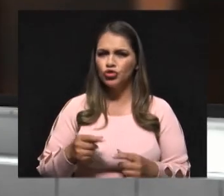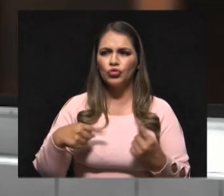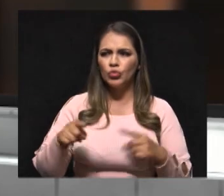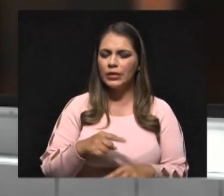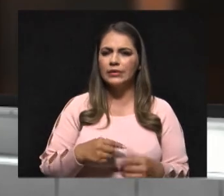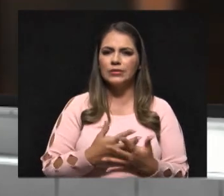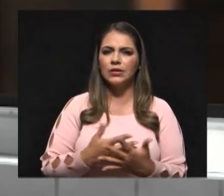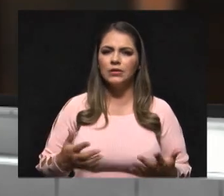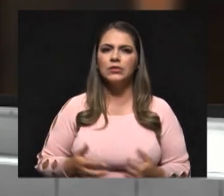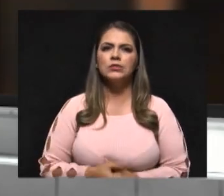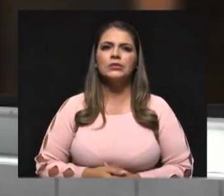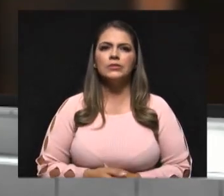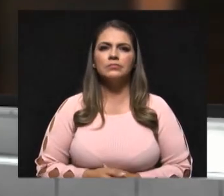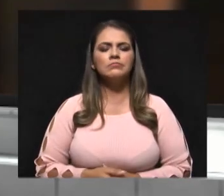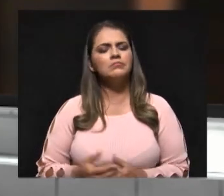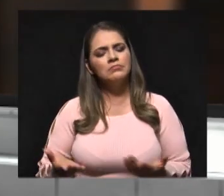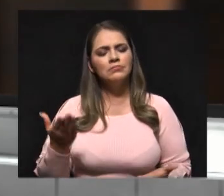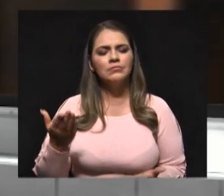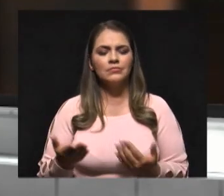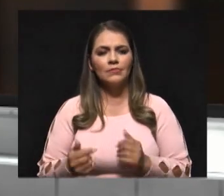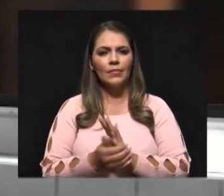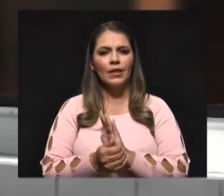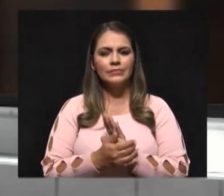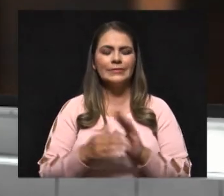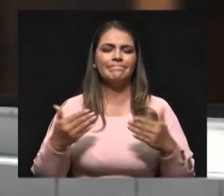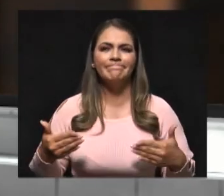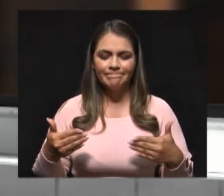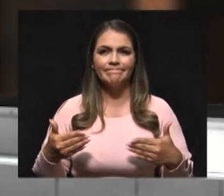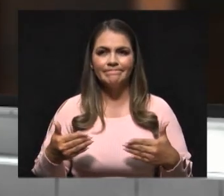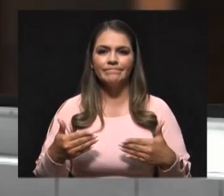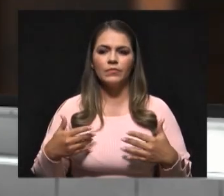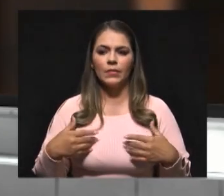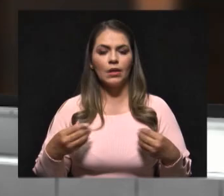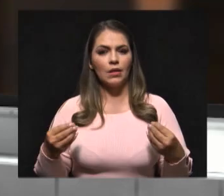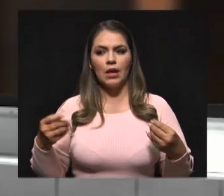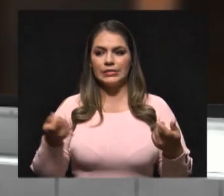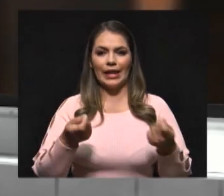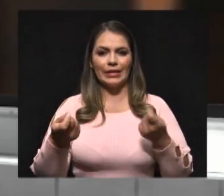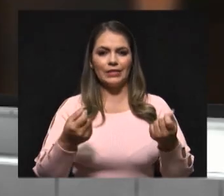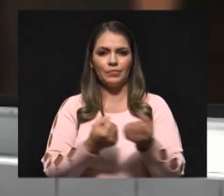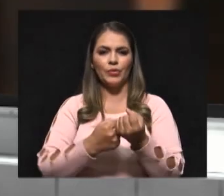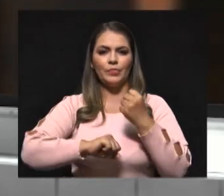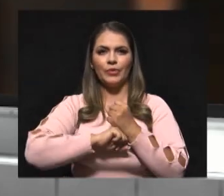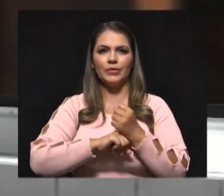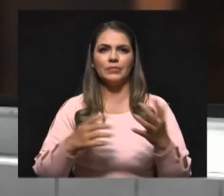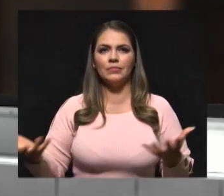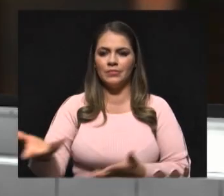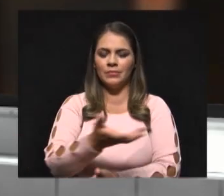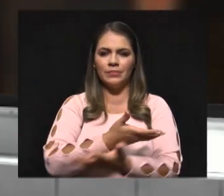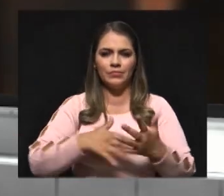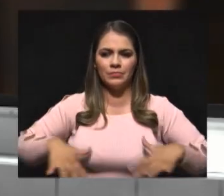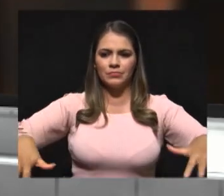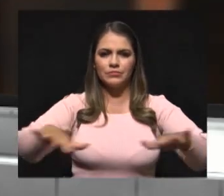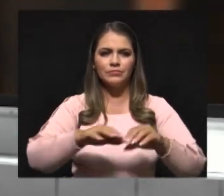en algunos de los municipios porque también tenemos capacidades limitadas la idea es preservar patrimonialmente o preservar el